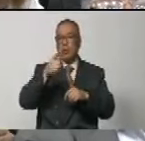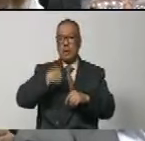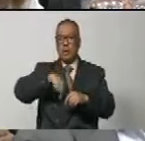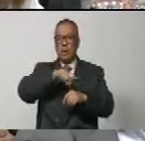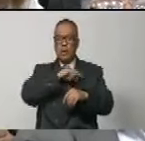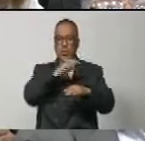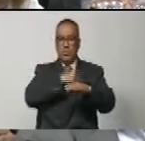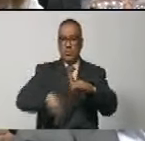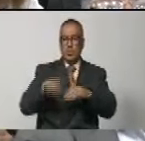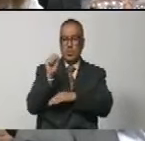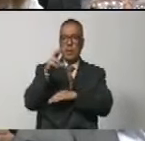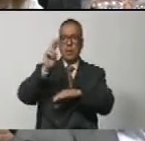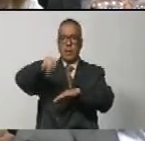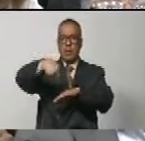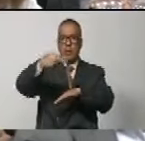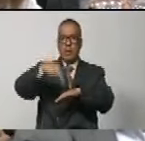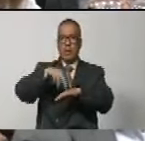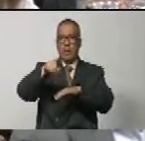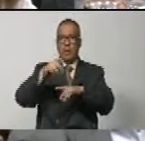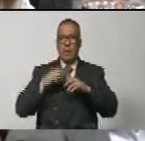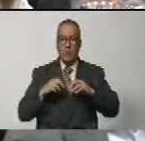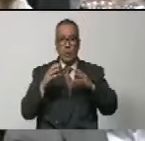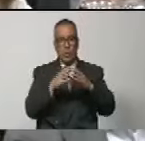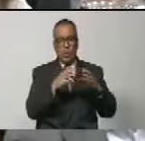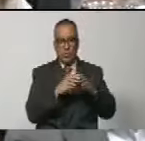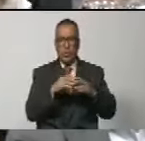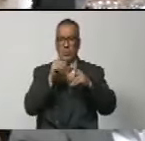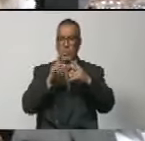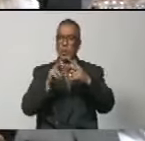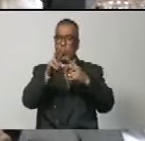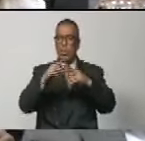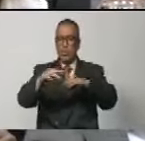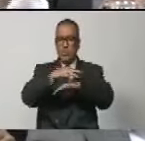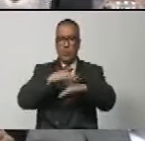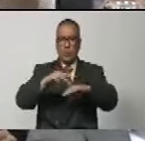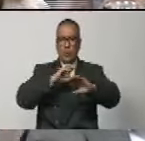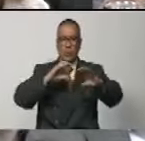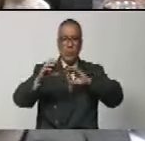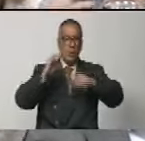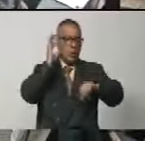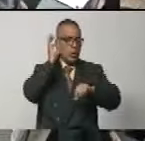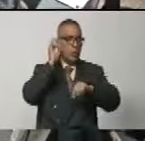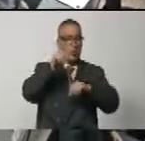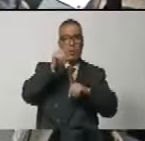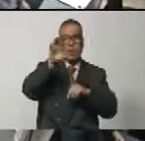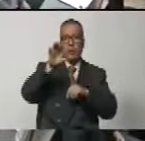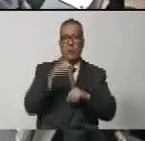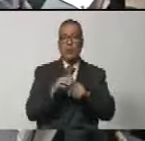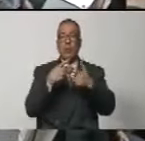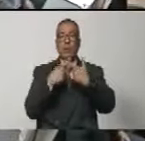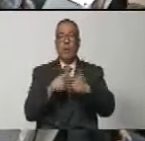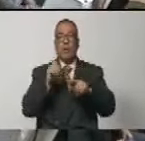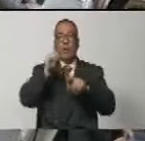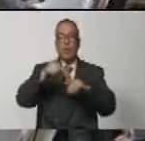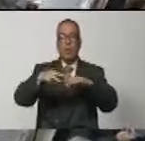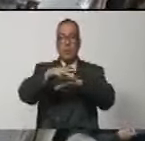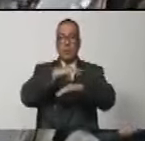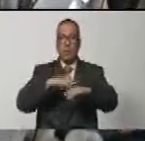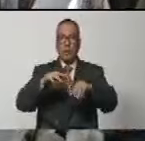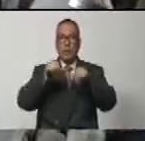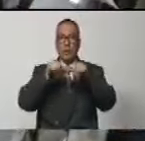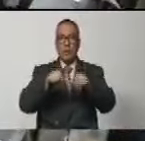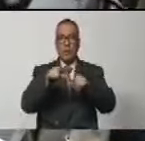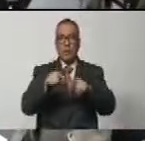nuestro presidente de la Asamblea Nacional tuvo una reunión bilateral con la ministra de Cooperación de ese país, pero también esa ministra